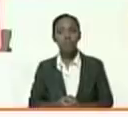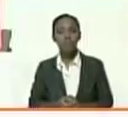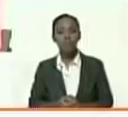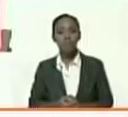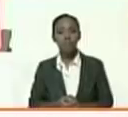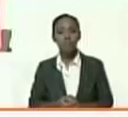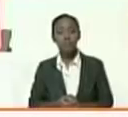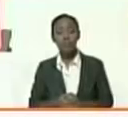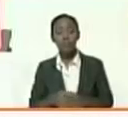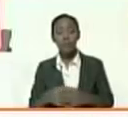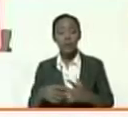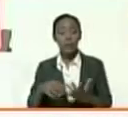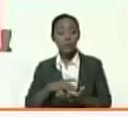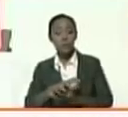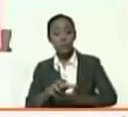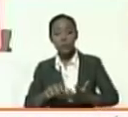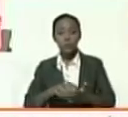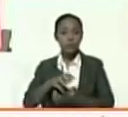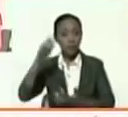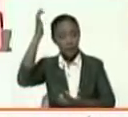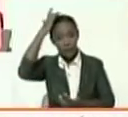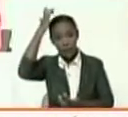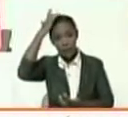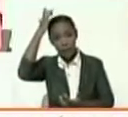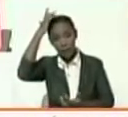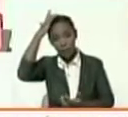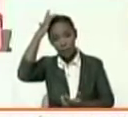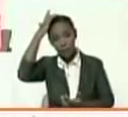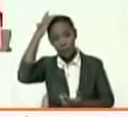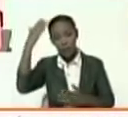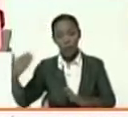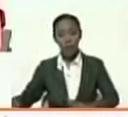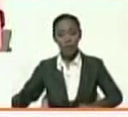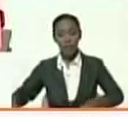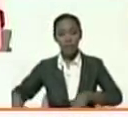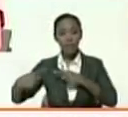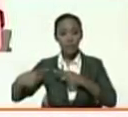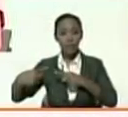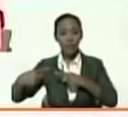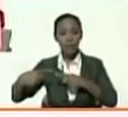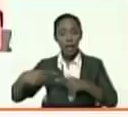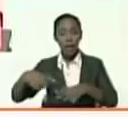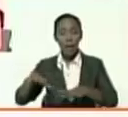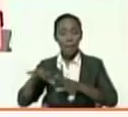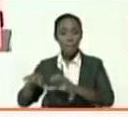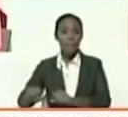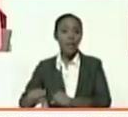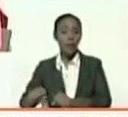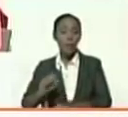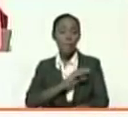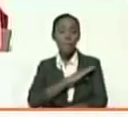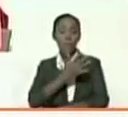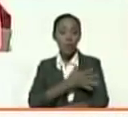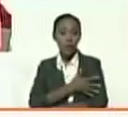controversia interna y además el necesario enfrentamiento con el imperio más poderoso del mundo, sabe que estas